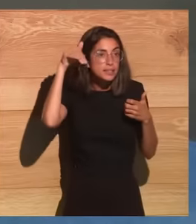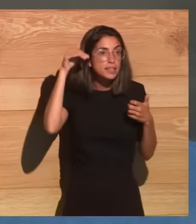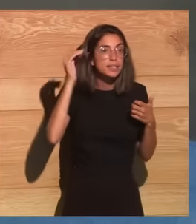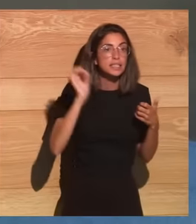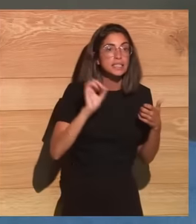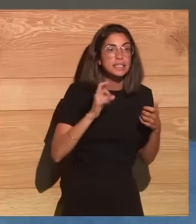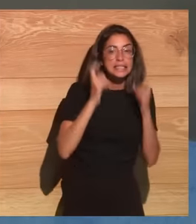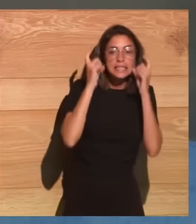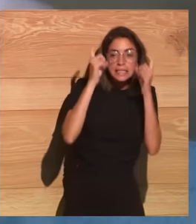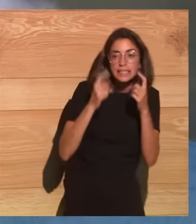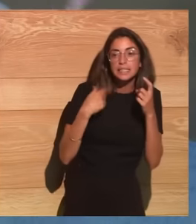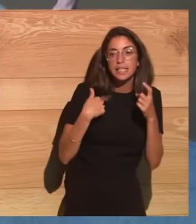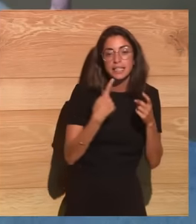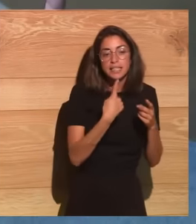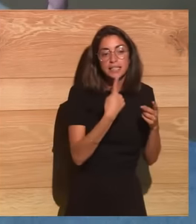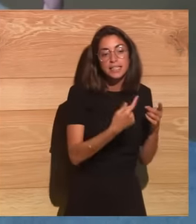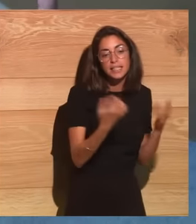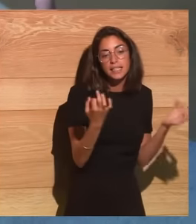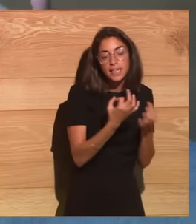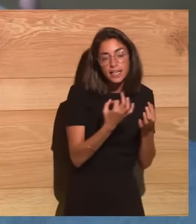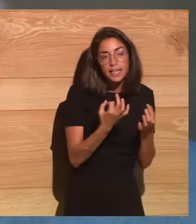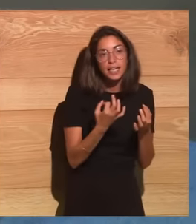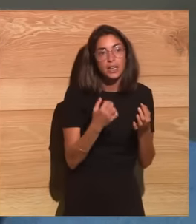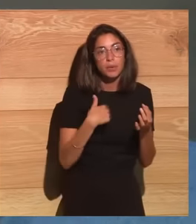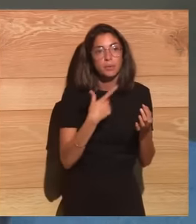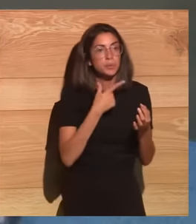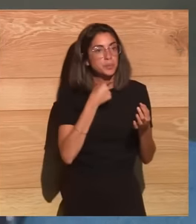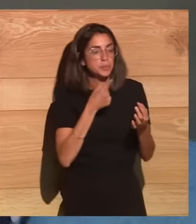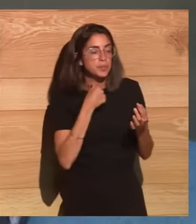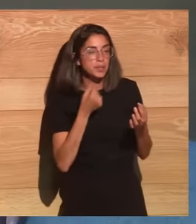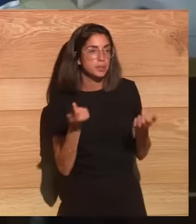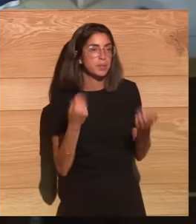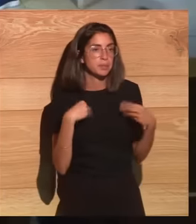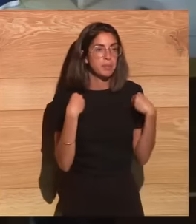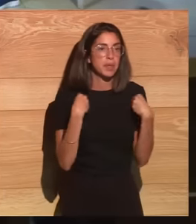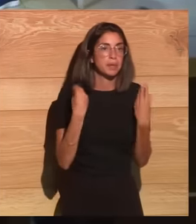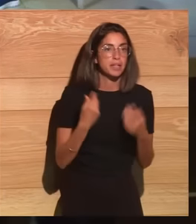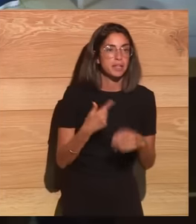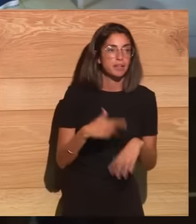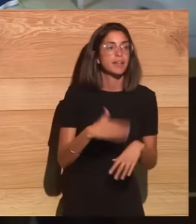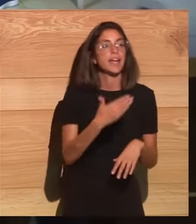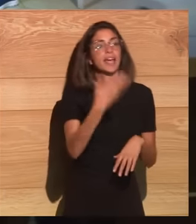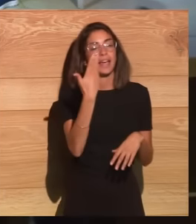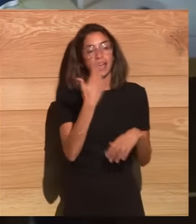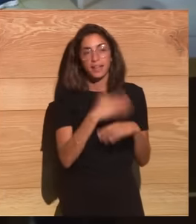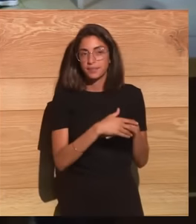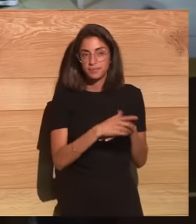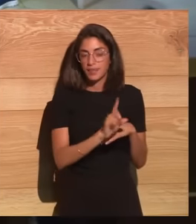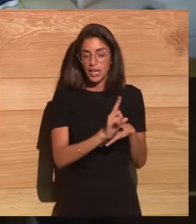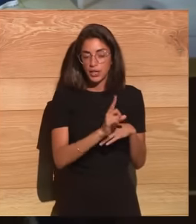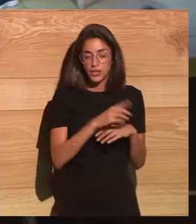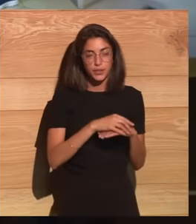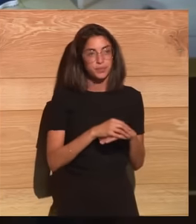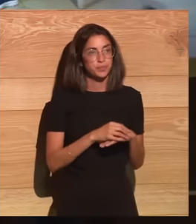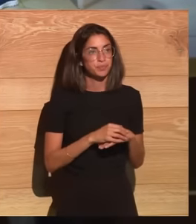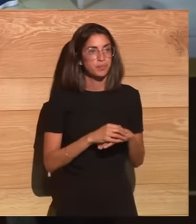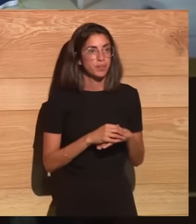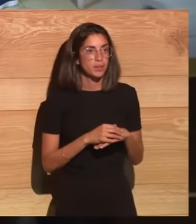que intentar saber qué estaban diciendo. Me divertía muchísimo todo eso. Venga, ya, ya. Que sí, de verdad. No,